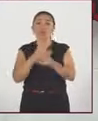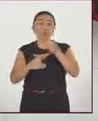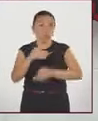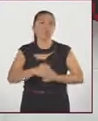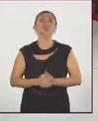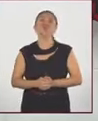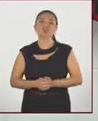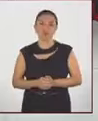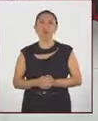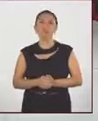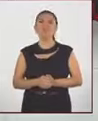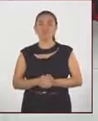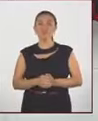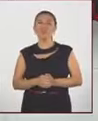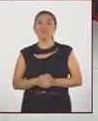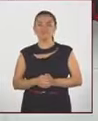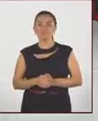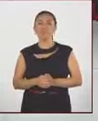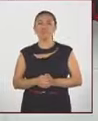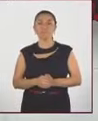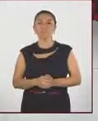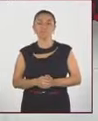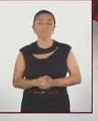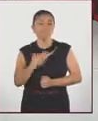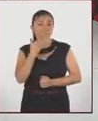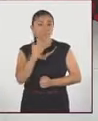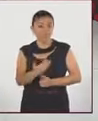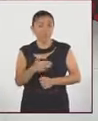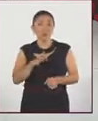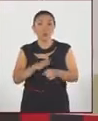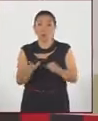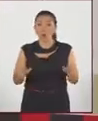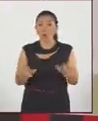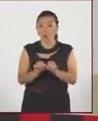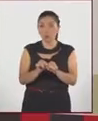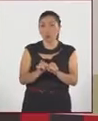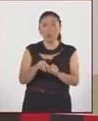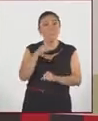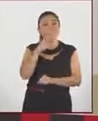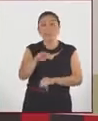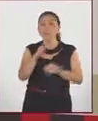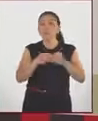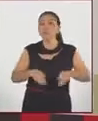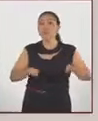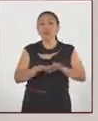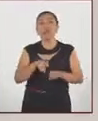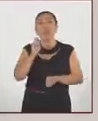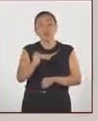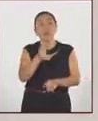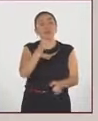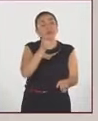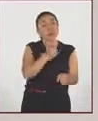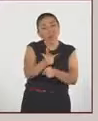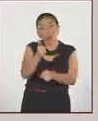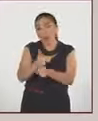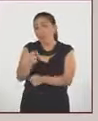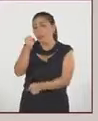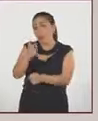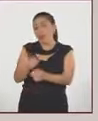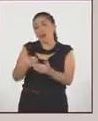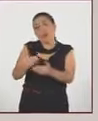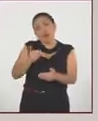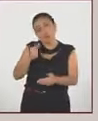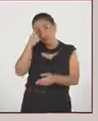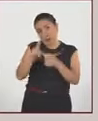totalmente cierto. Bueno, pues de las conclusiones, los mensajes claves, repito, la detección temprana siempre de los